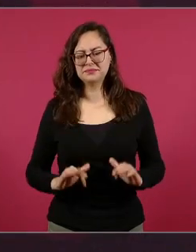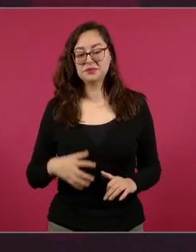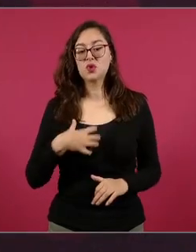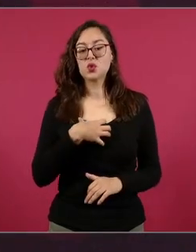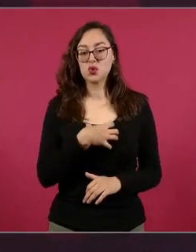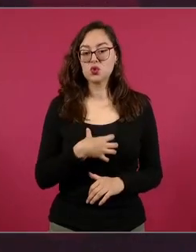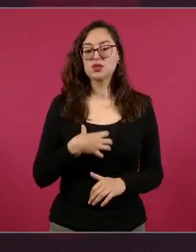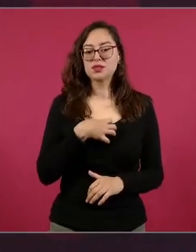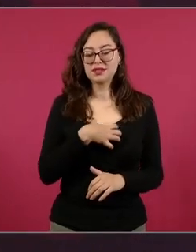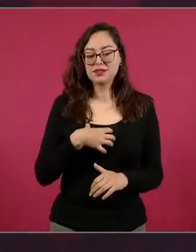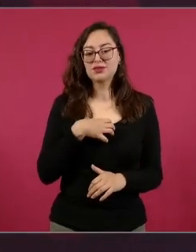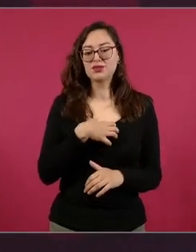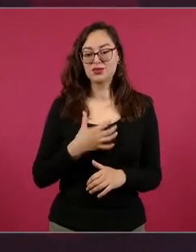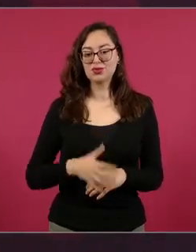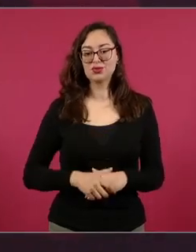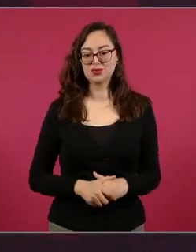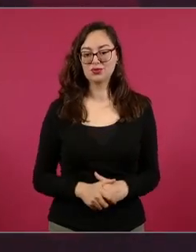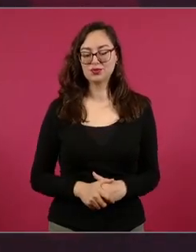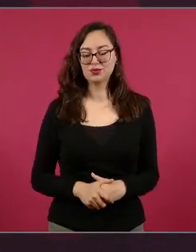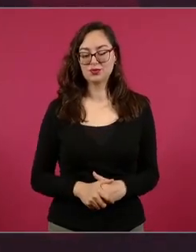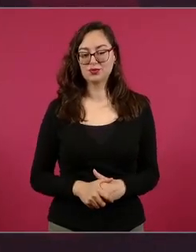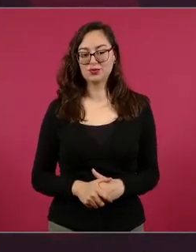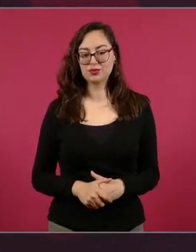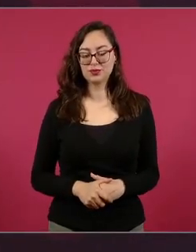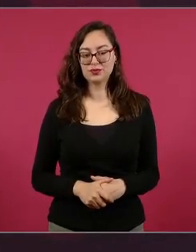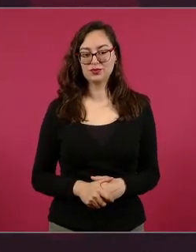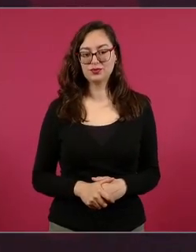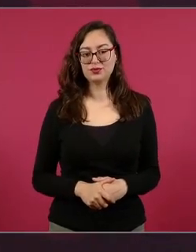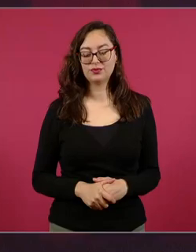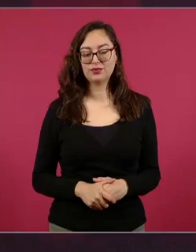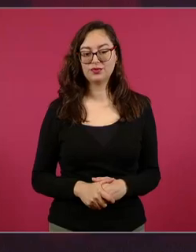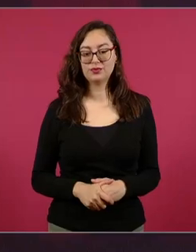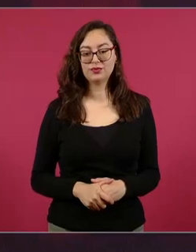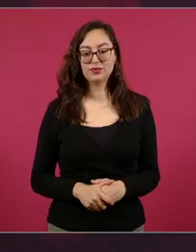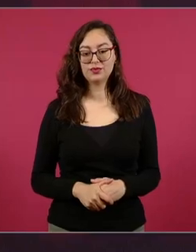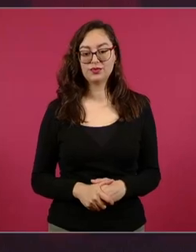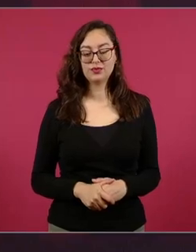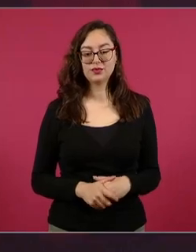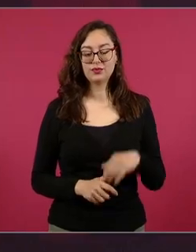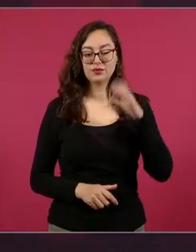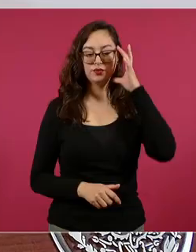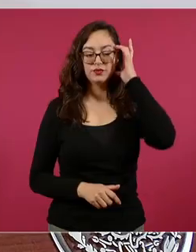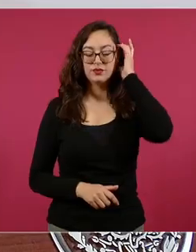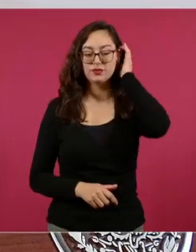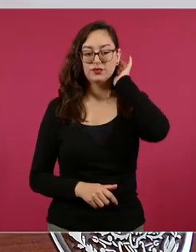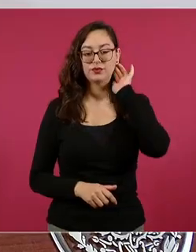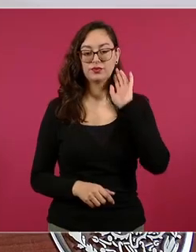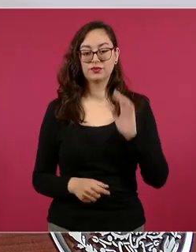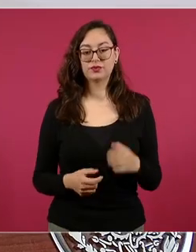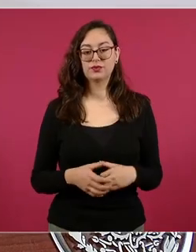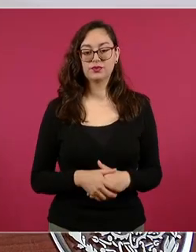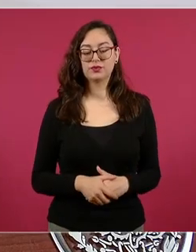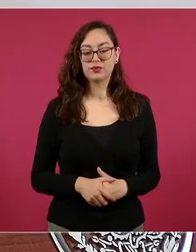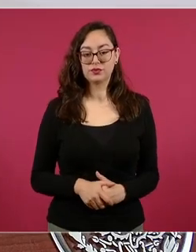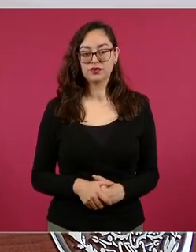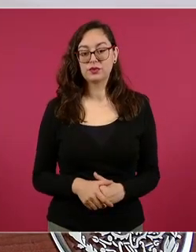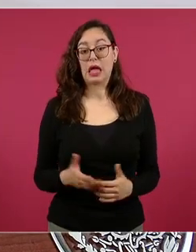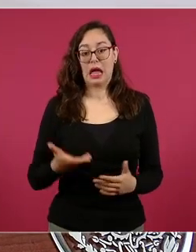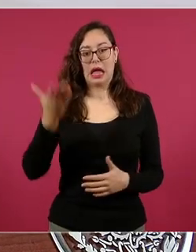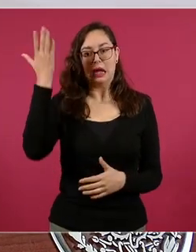Anda de buen humor. No es como antes, pues.